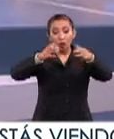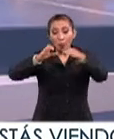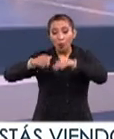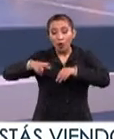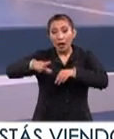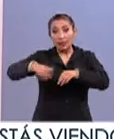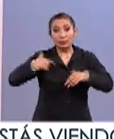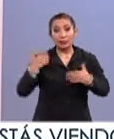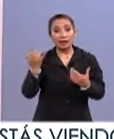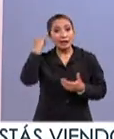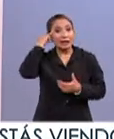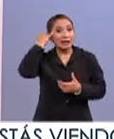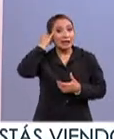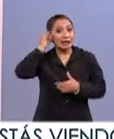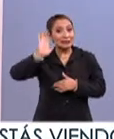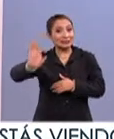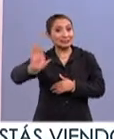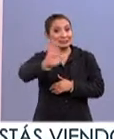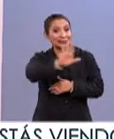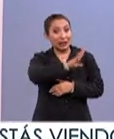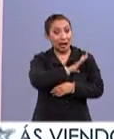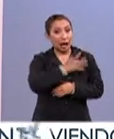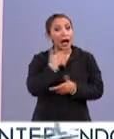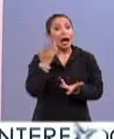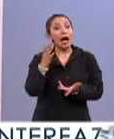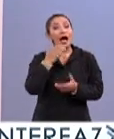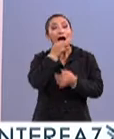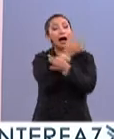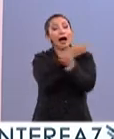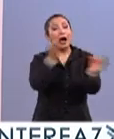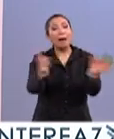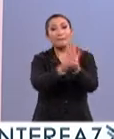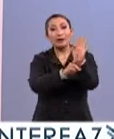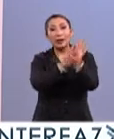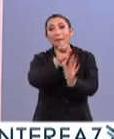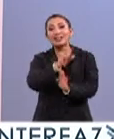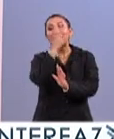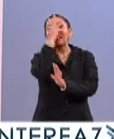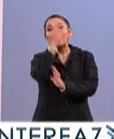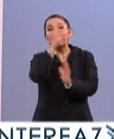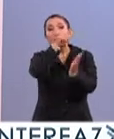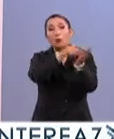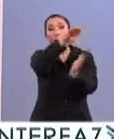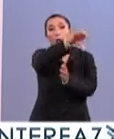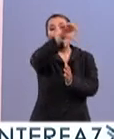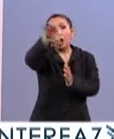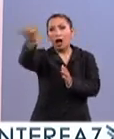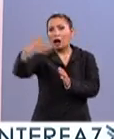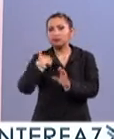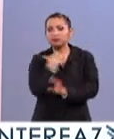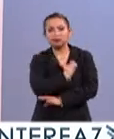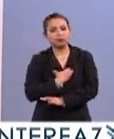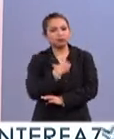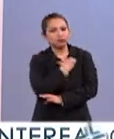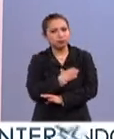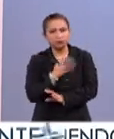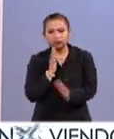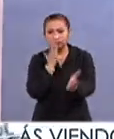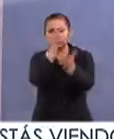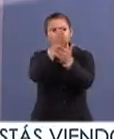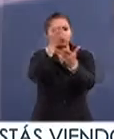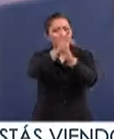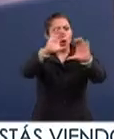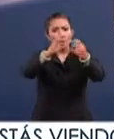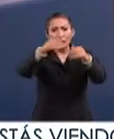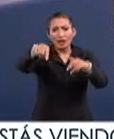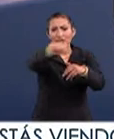comunidades originales, de los pueblos nativos. Tenemos spots en 23 idiomas locales, estamos muy contentos, estamos llegando a esta